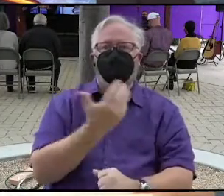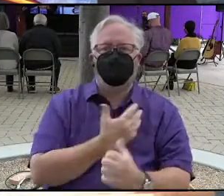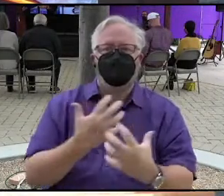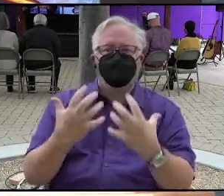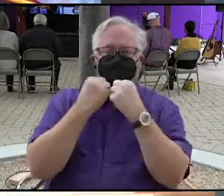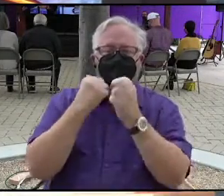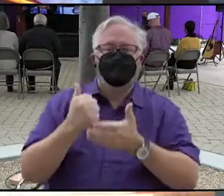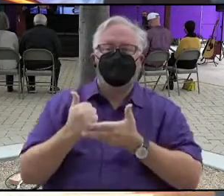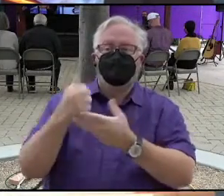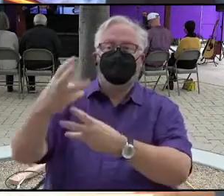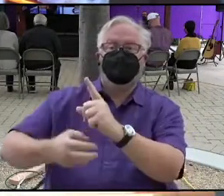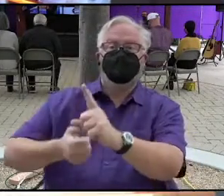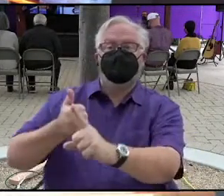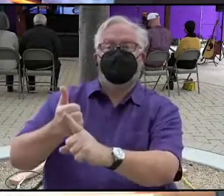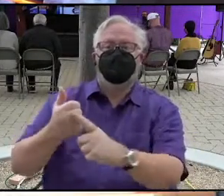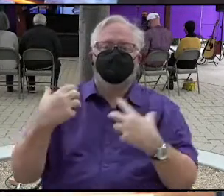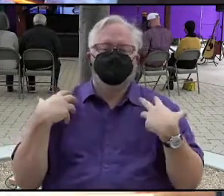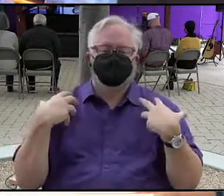help heal the world.